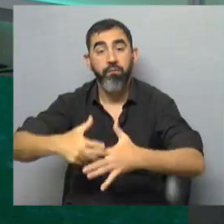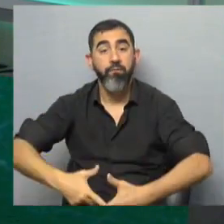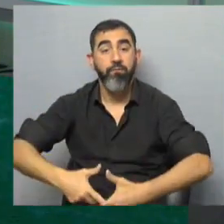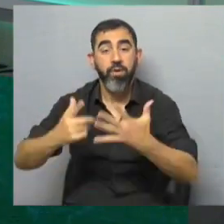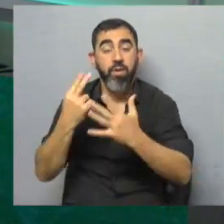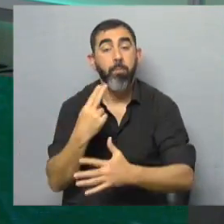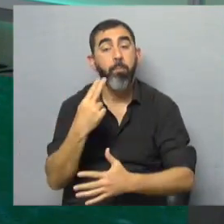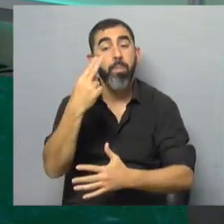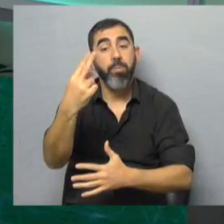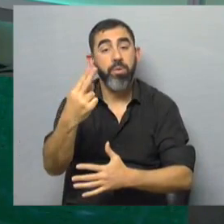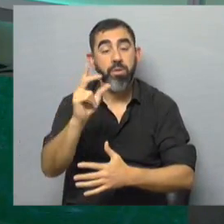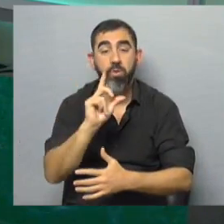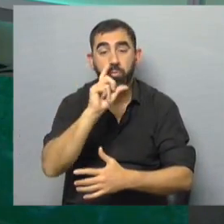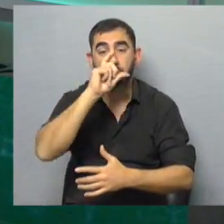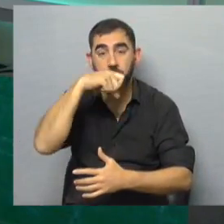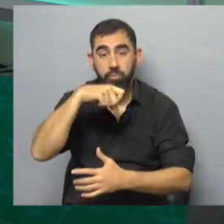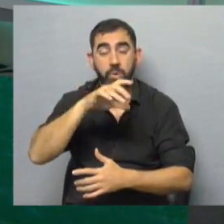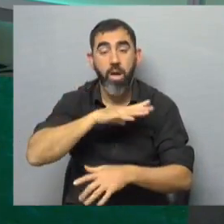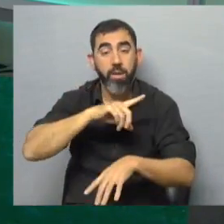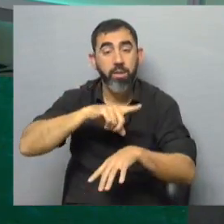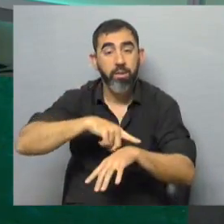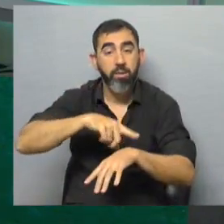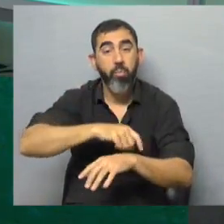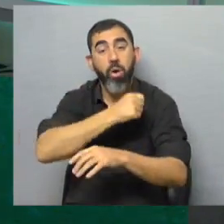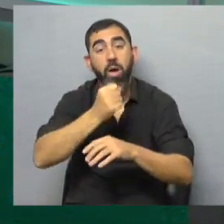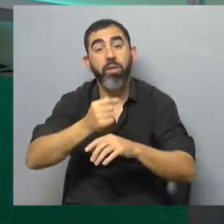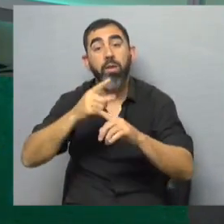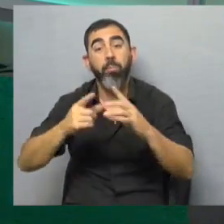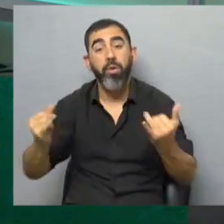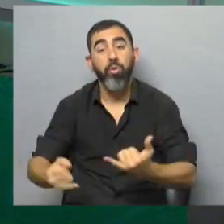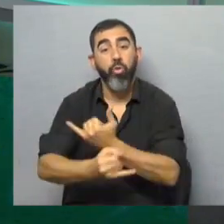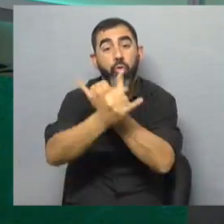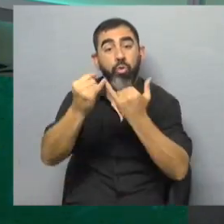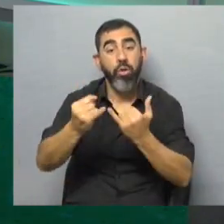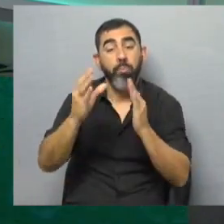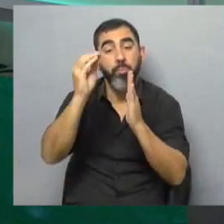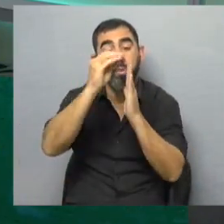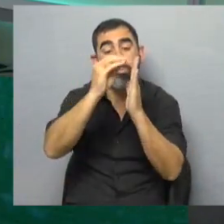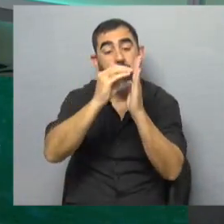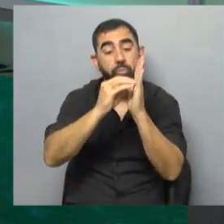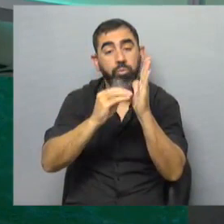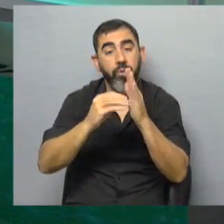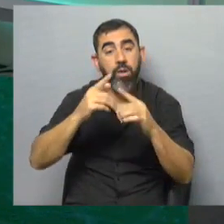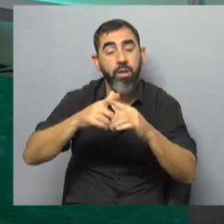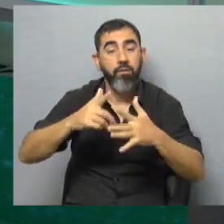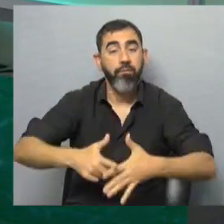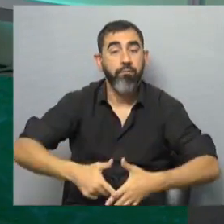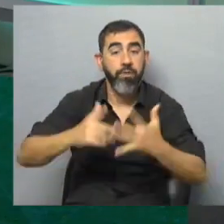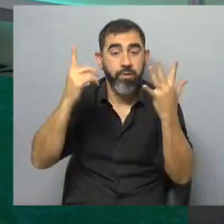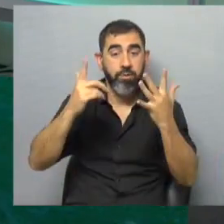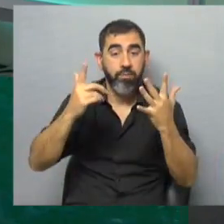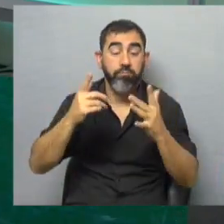fiestas autorizadas en Montevideo. Uh-huh. Hay tiempo hoy hasta el mediodía, hasta las 12, para inscribir esas fiestas y bueno, estar